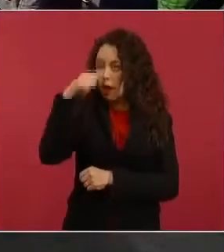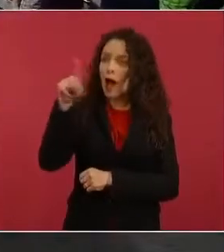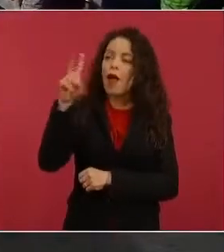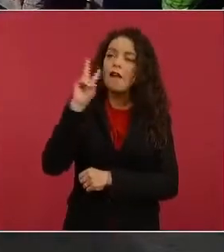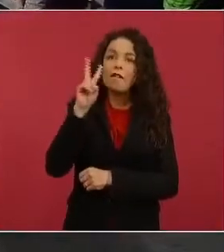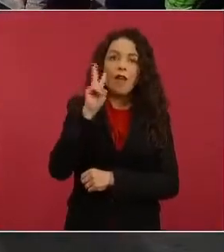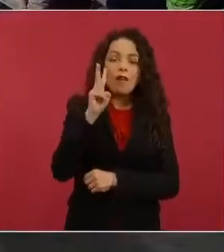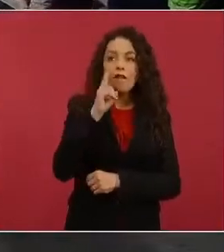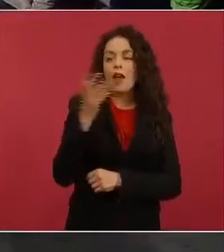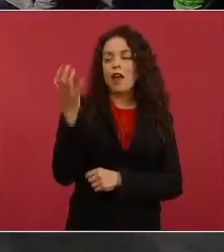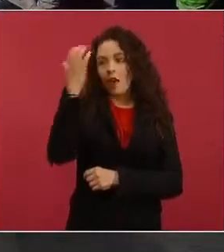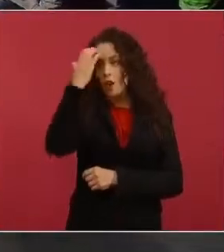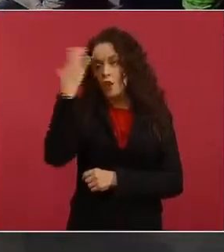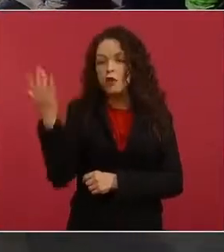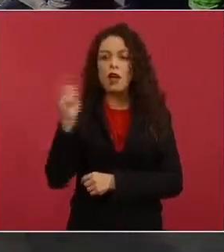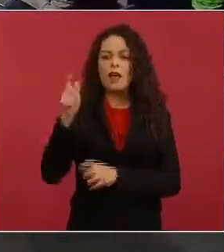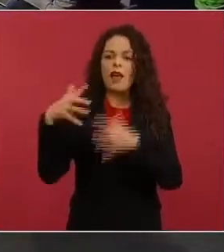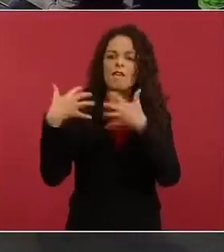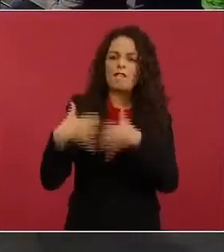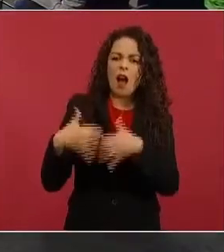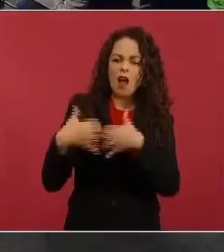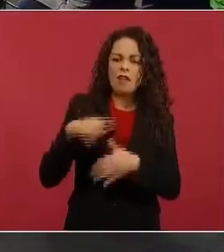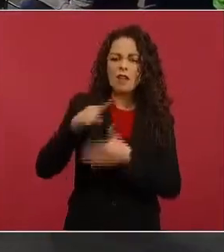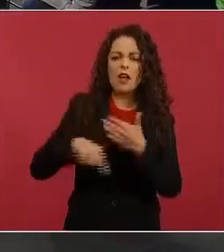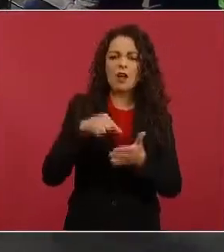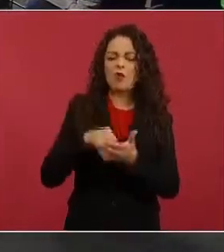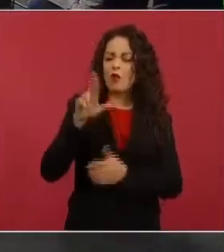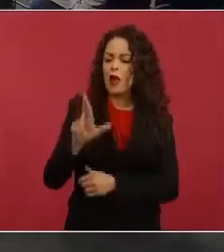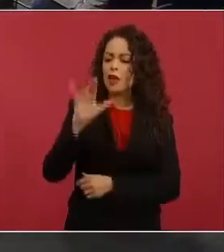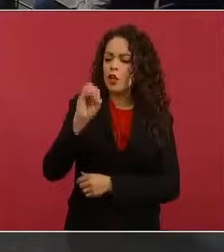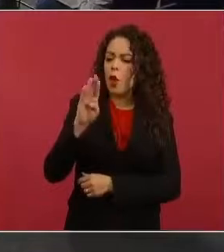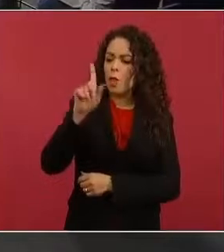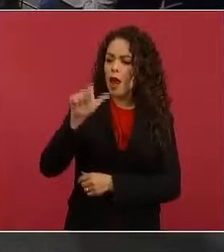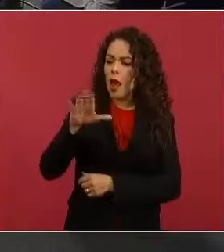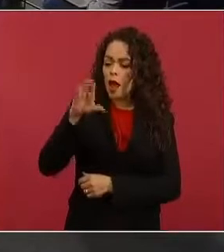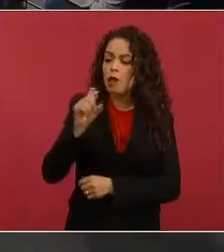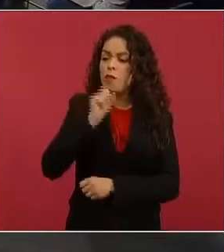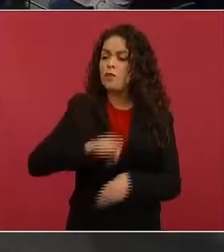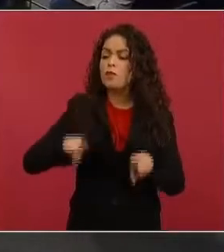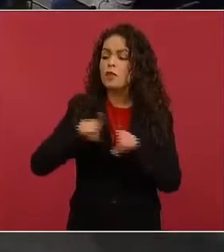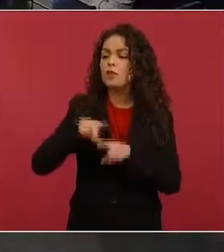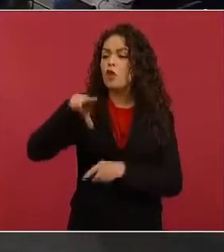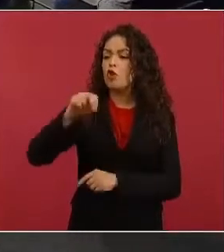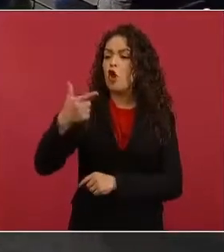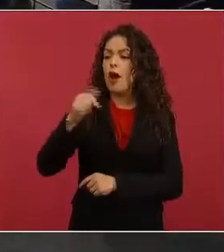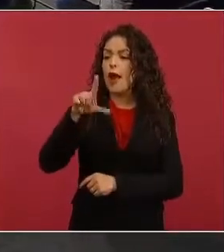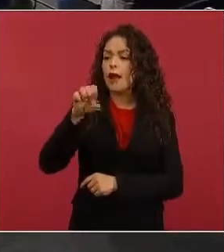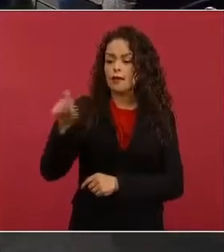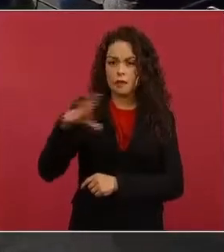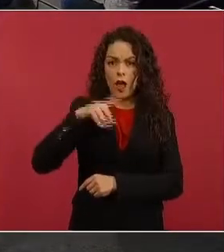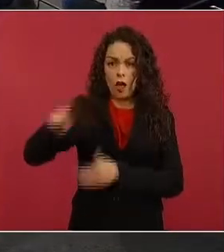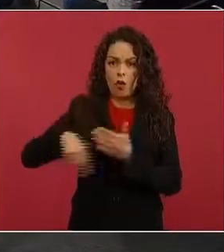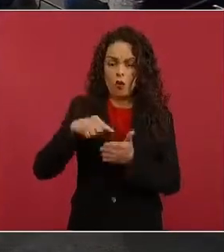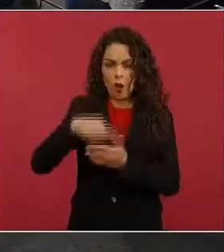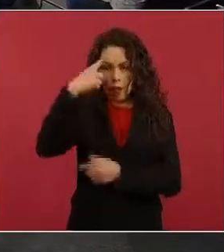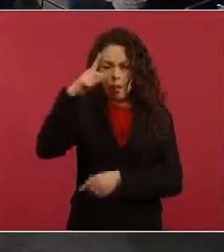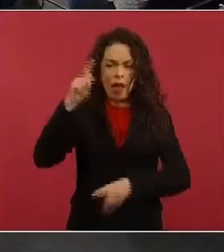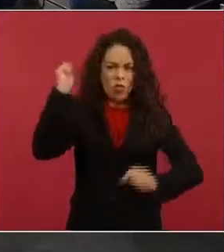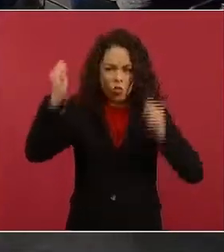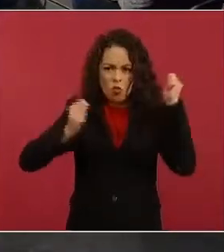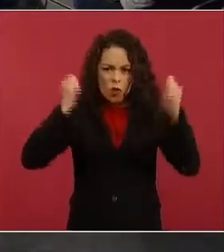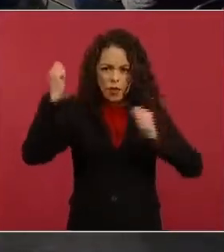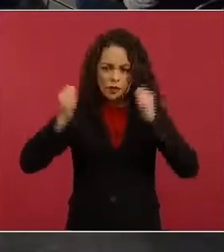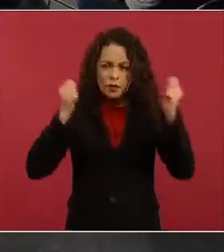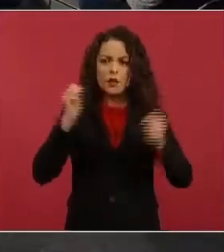es la fábrica de Río Blanco. Por ejemplo, en Nogales también hay una zona turística. En Mendoza también puedan